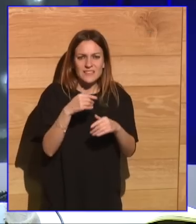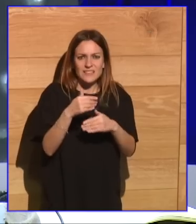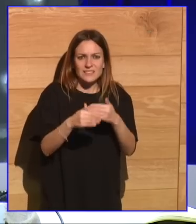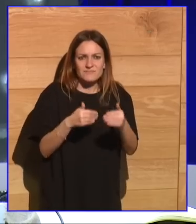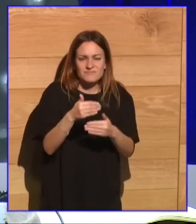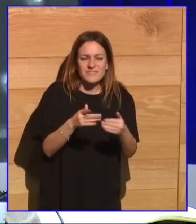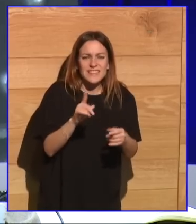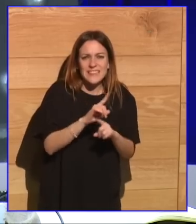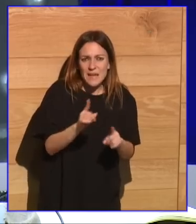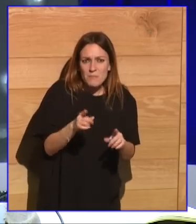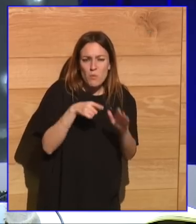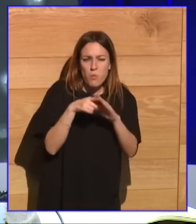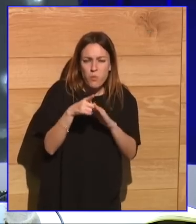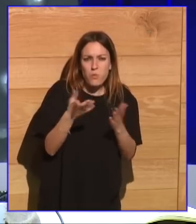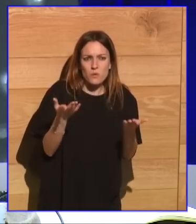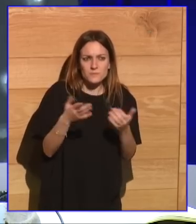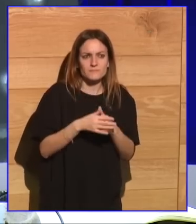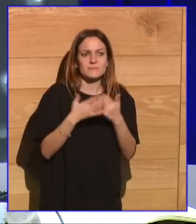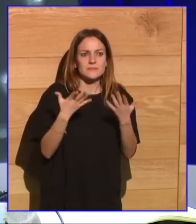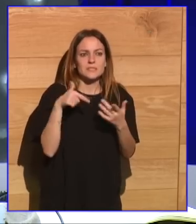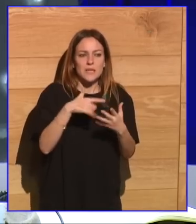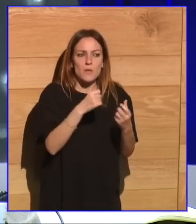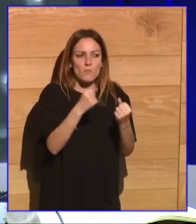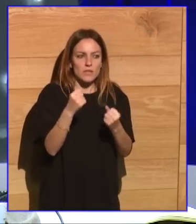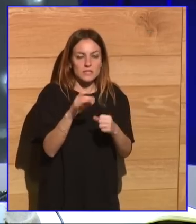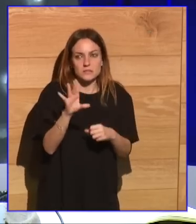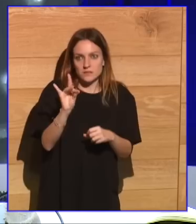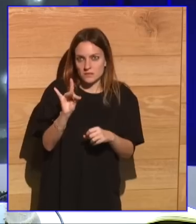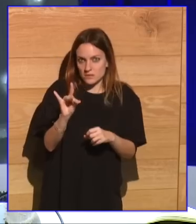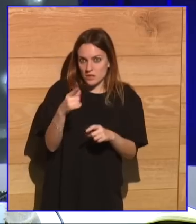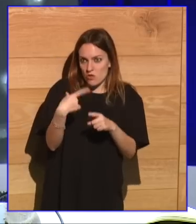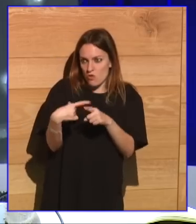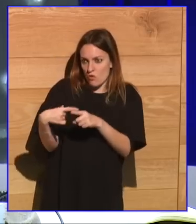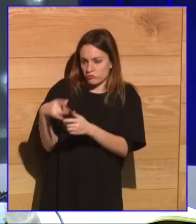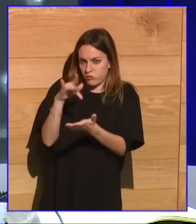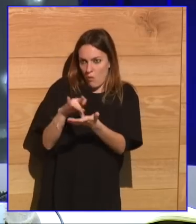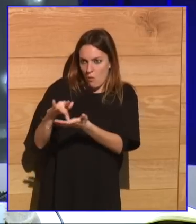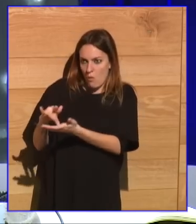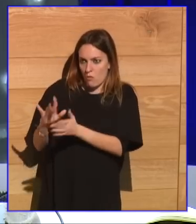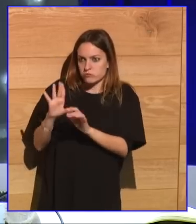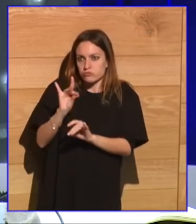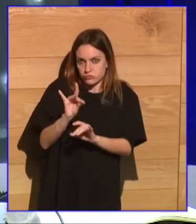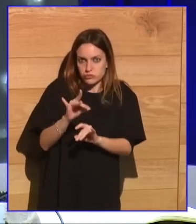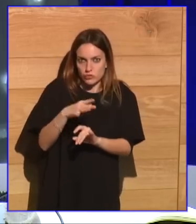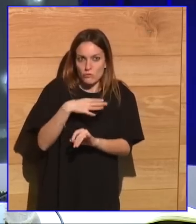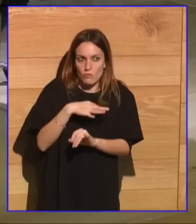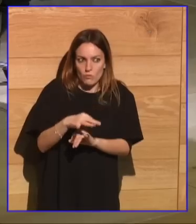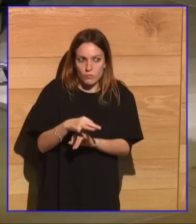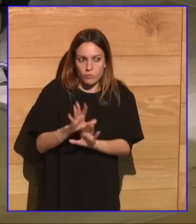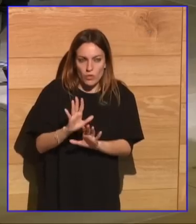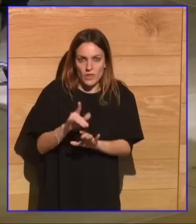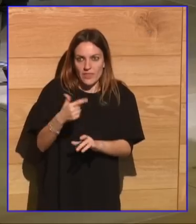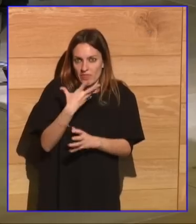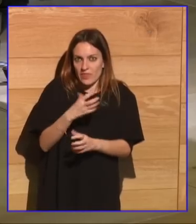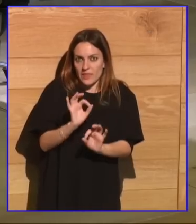términos trágicos, ¿no? Pero cuando hablamos de ese poder... Hombre, sí, con las cosas que ocurren en la película sí que debería haber. Es más,